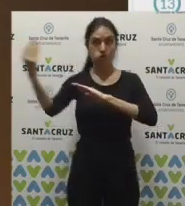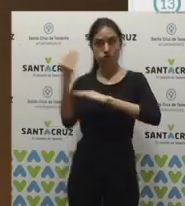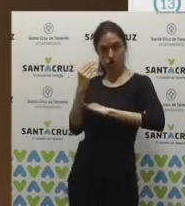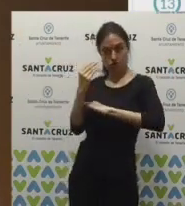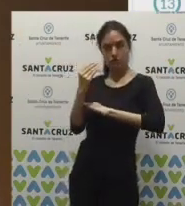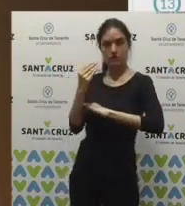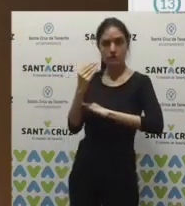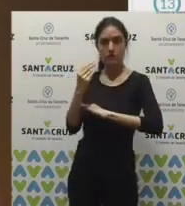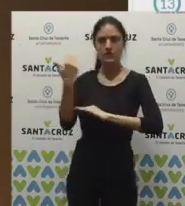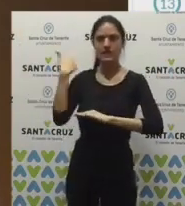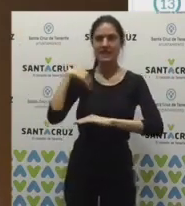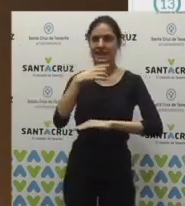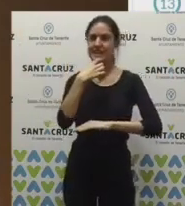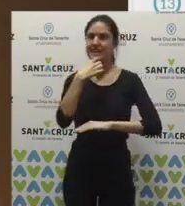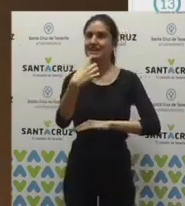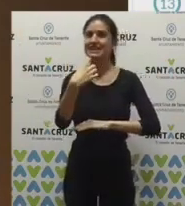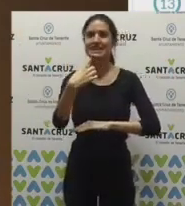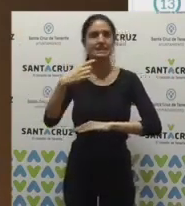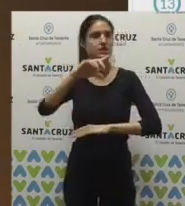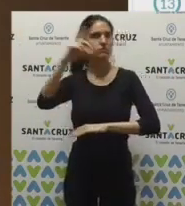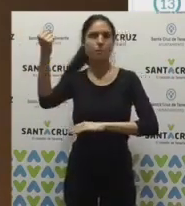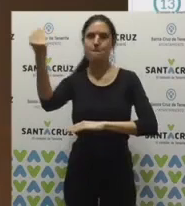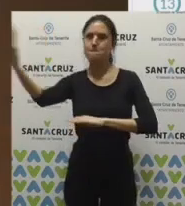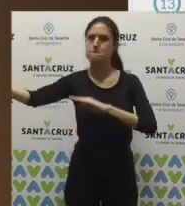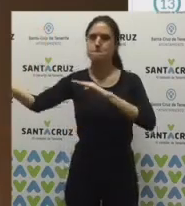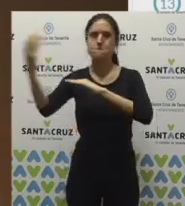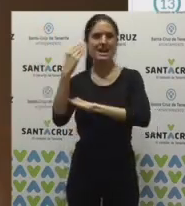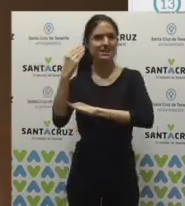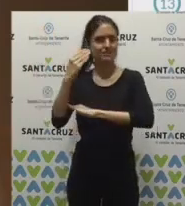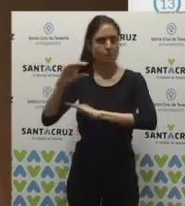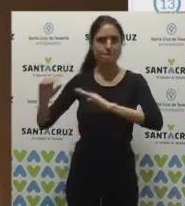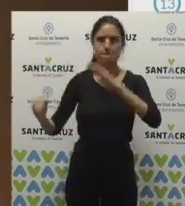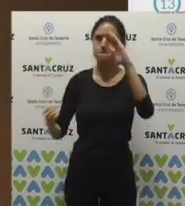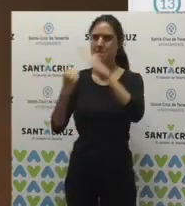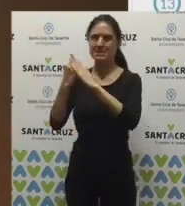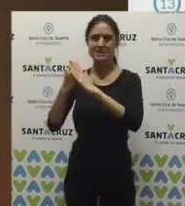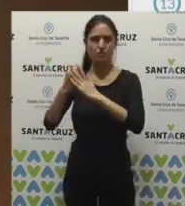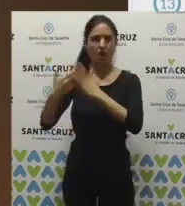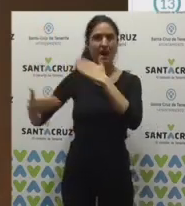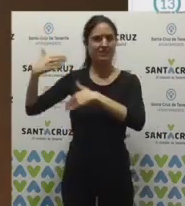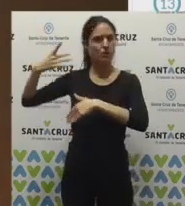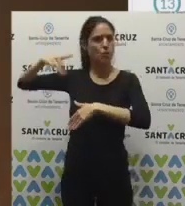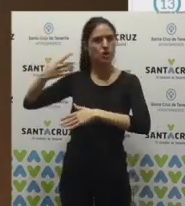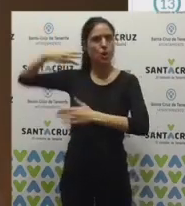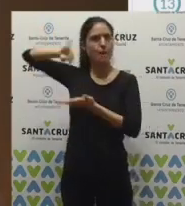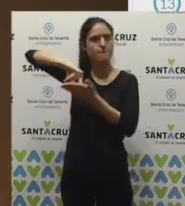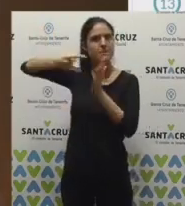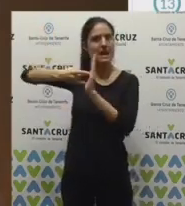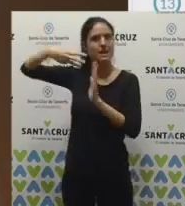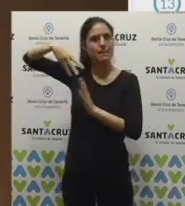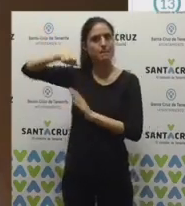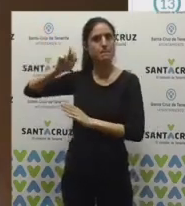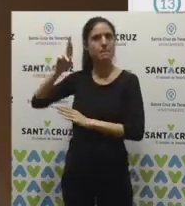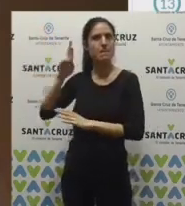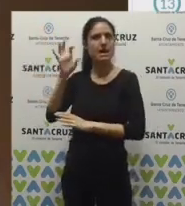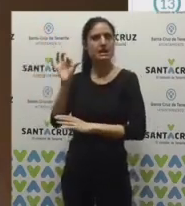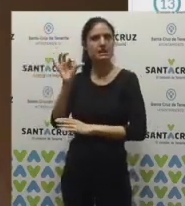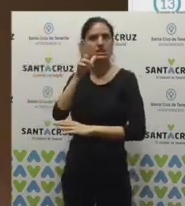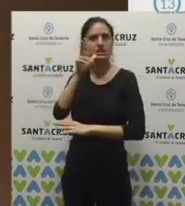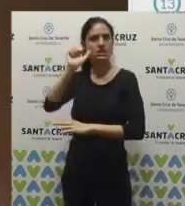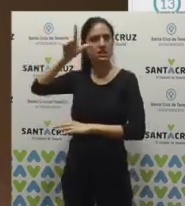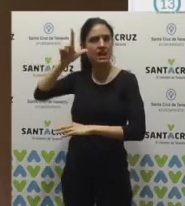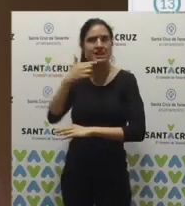de ayer se estaban hablando del mayor paquete de estímulos desde las marchas que hablan en torno a 750.000 millones de euros para el conjunto de la